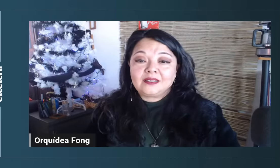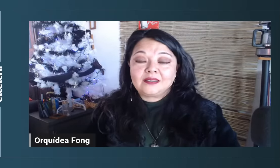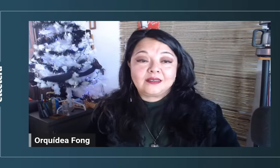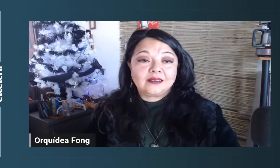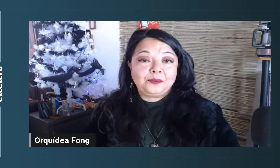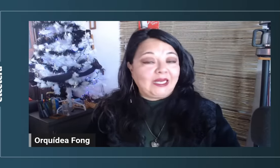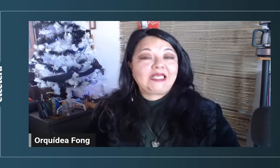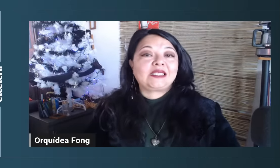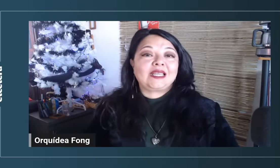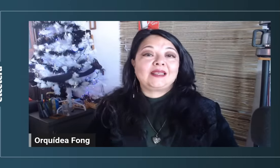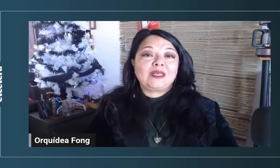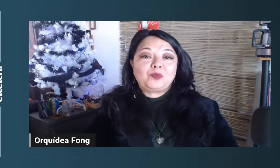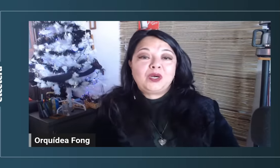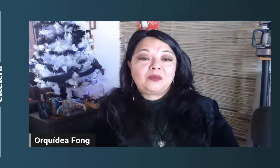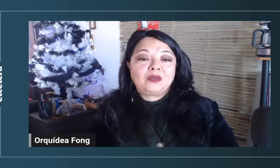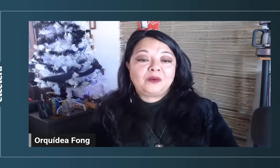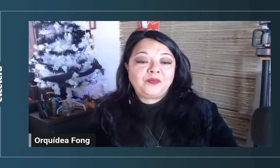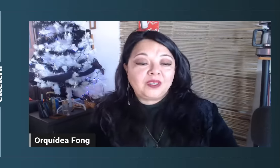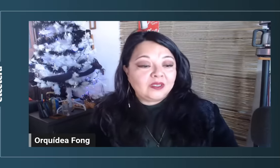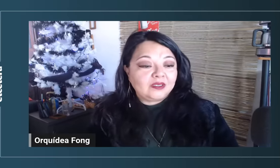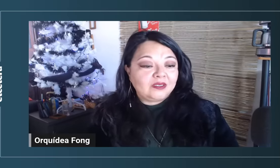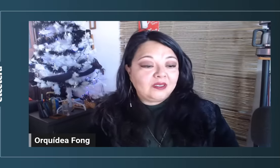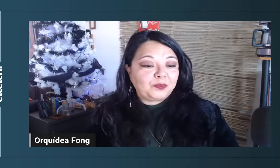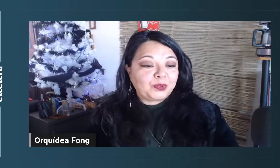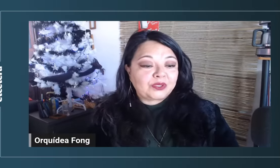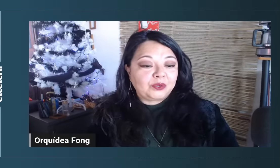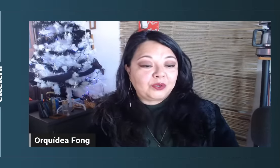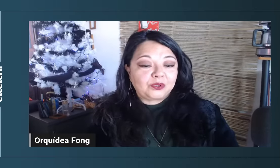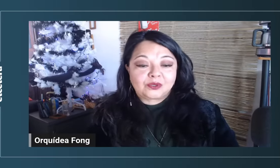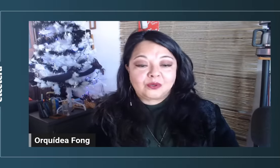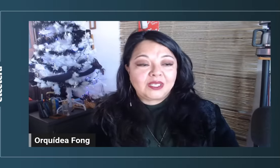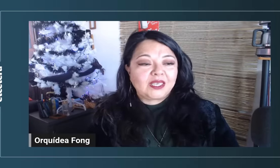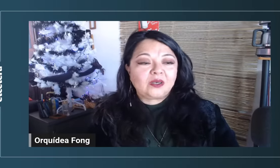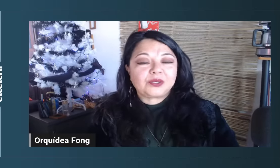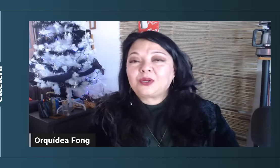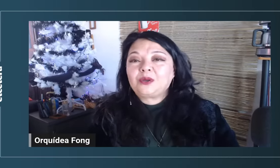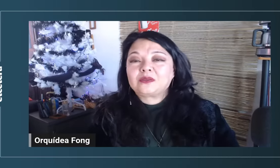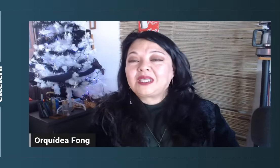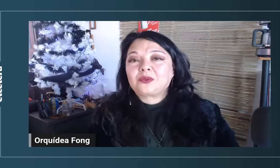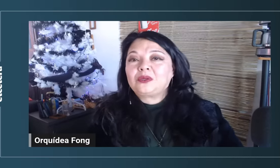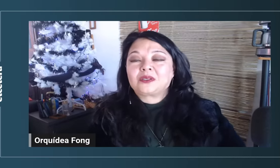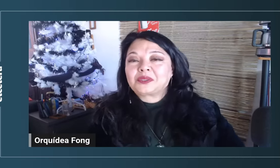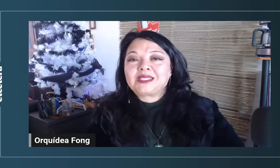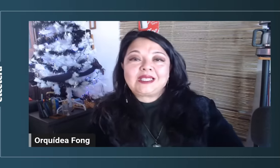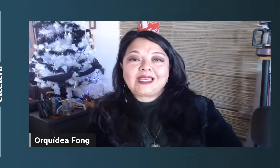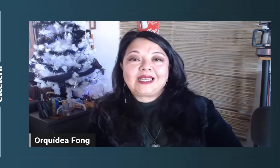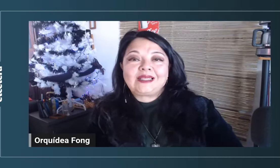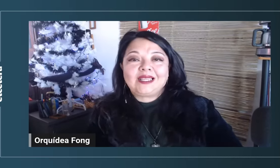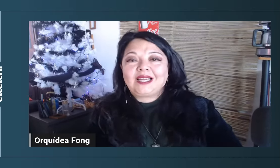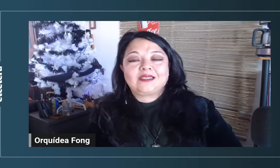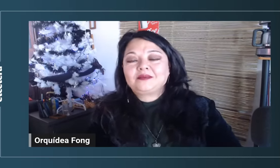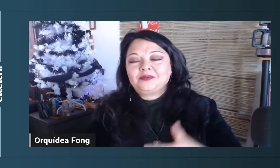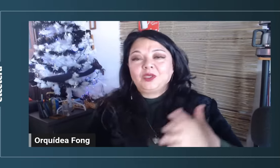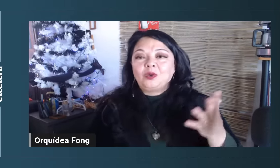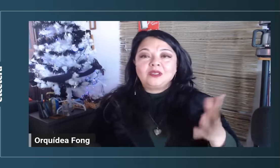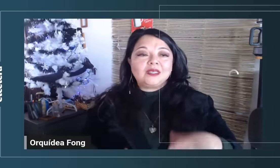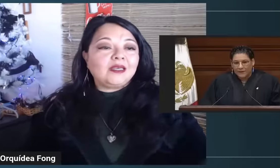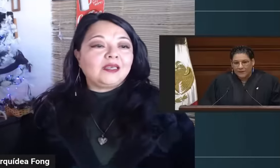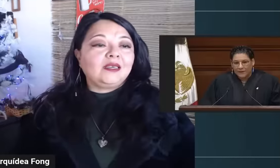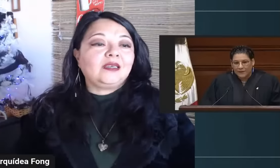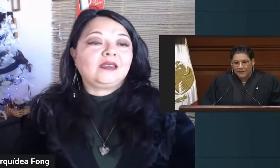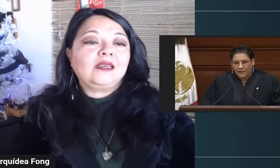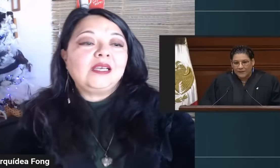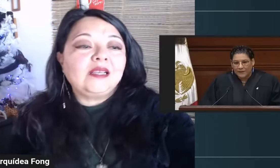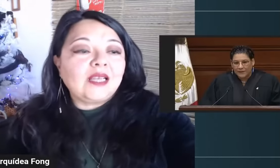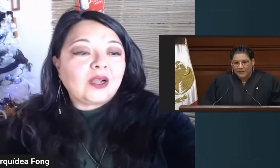eh ministra del pueblo y pues otros cualquier otro título que ustedes le quieran dar no